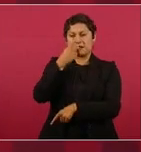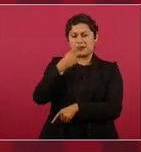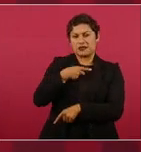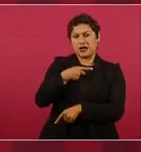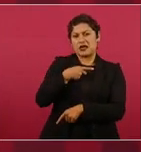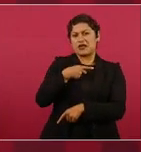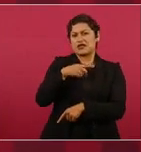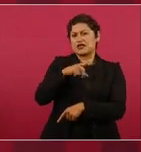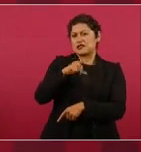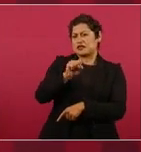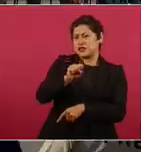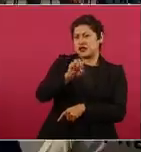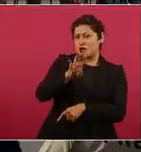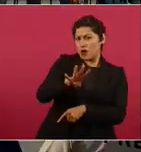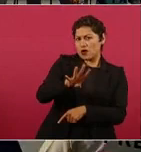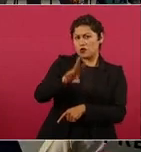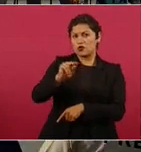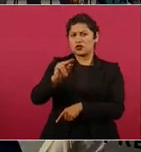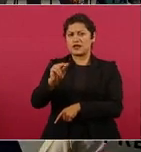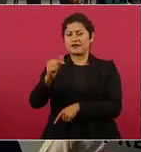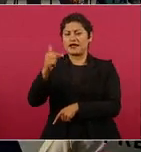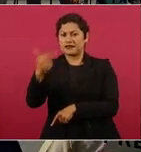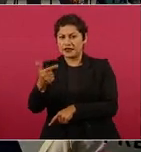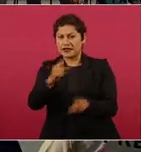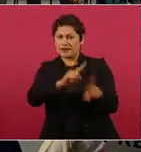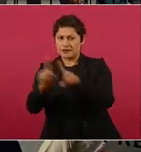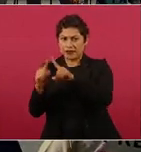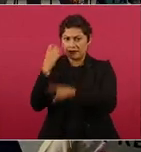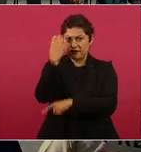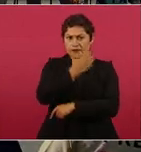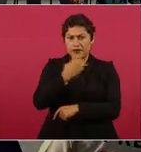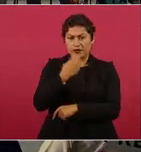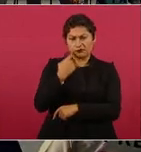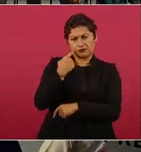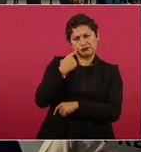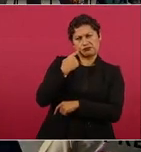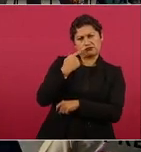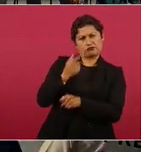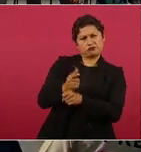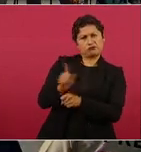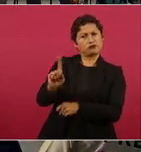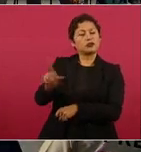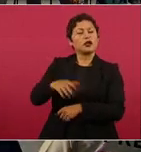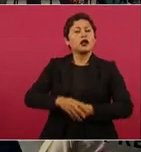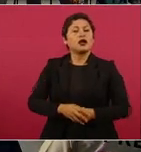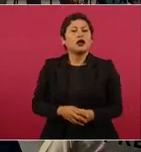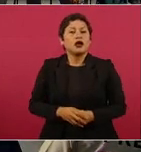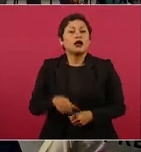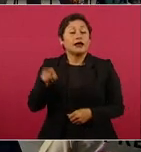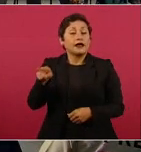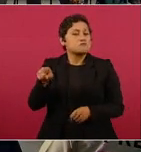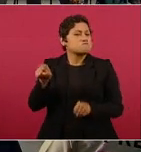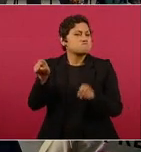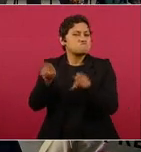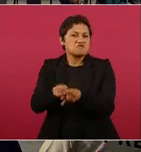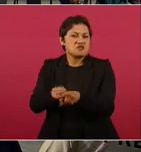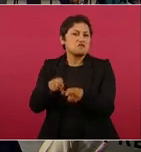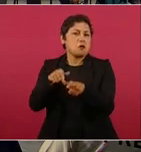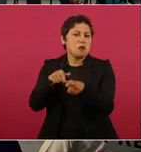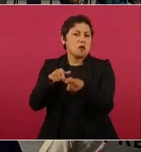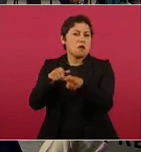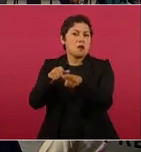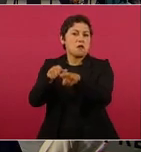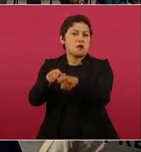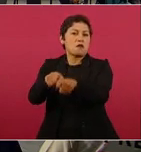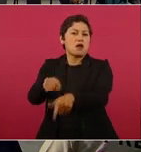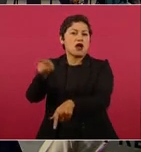pruebas que se pueden hacer. Estos grupos de interés han seguido operando, han estado en distintas, buscando la puerta en